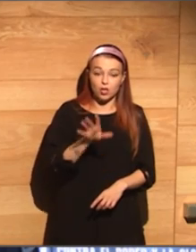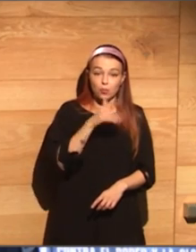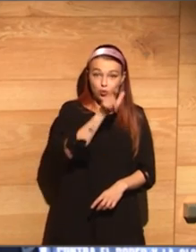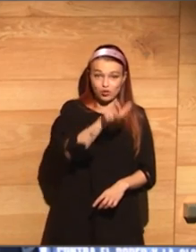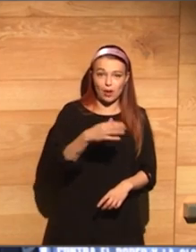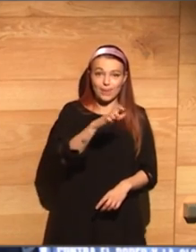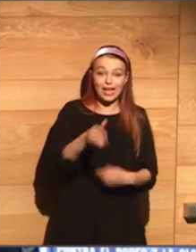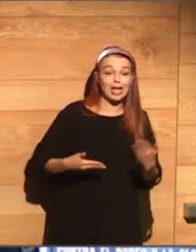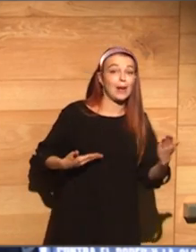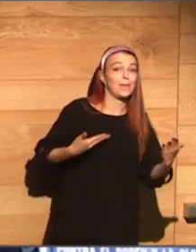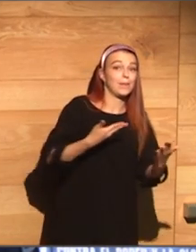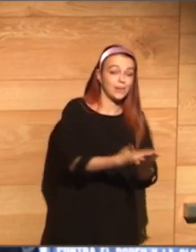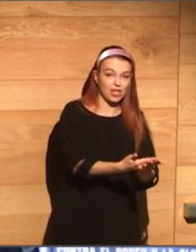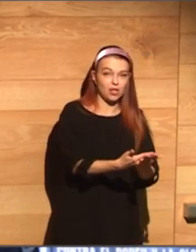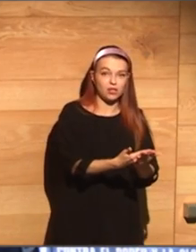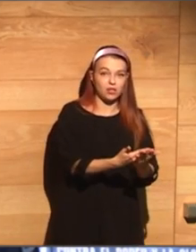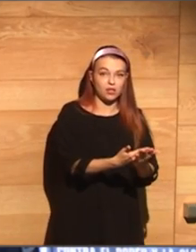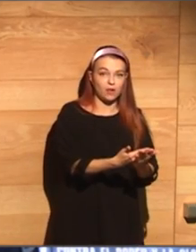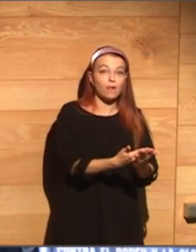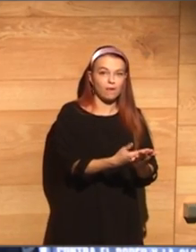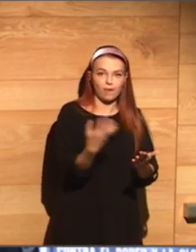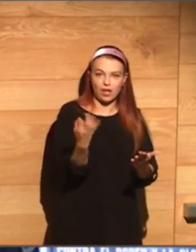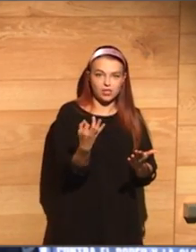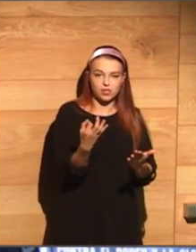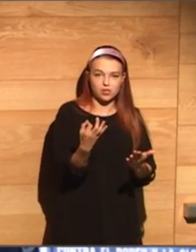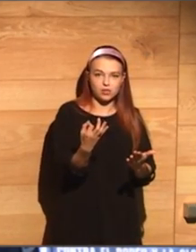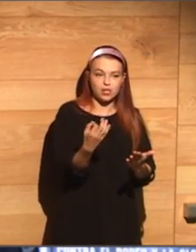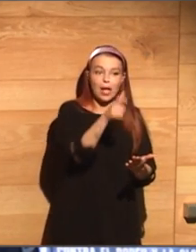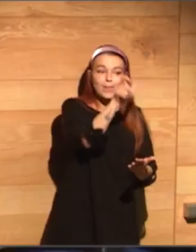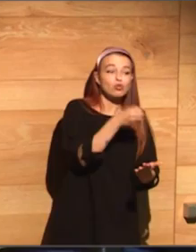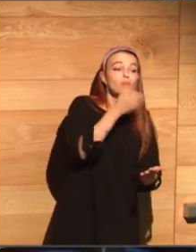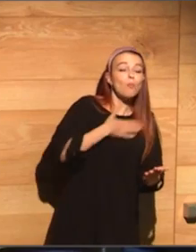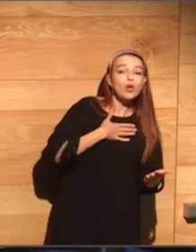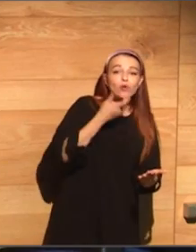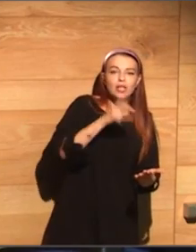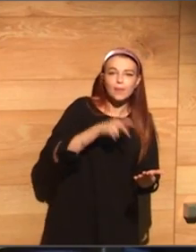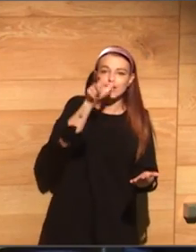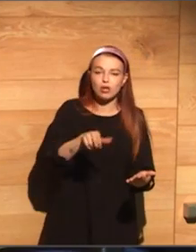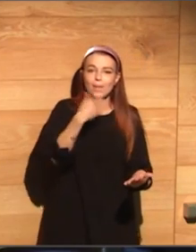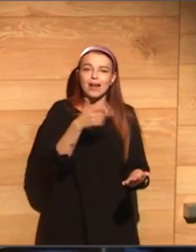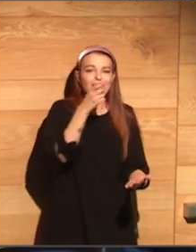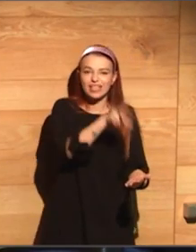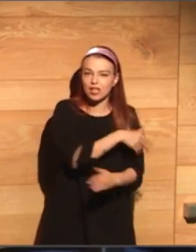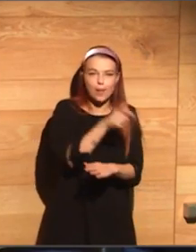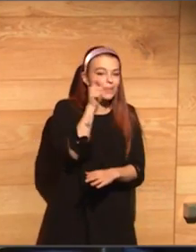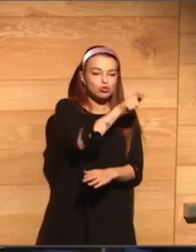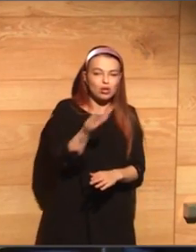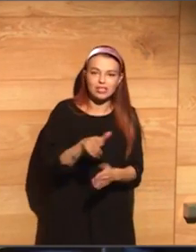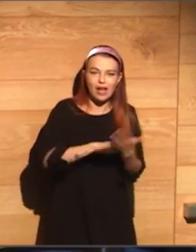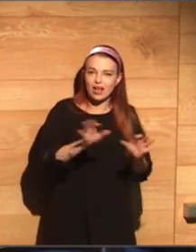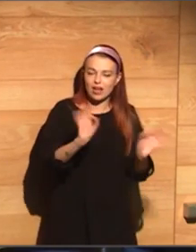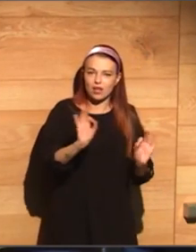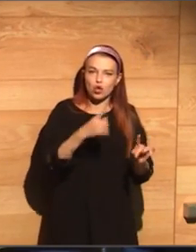pedía el comprometido es... Deja bien claro quiénes son los buenos y quiénes son los malos y déjate, no hables de seres humanos, habla de